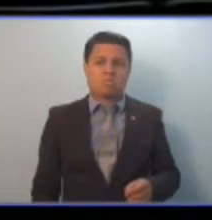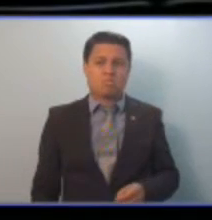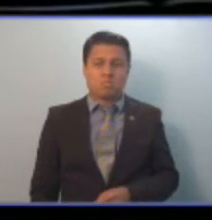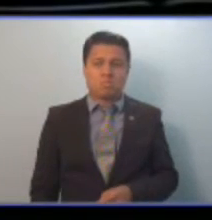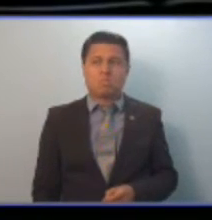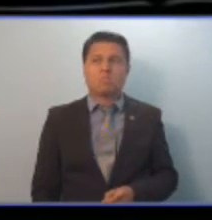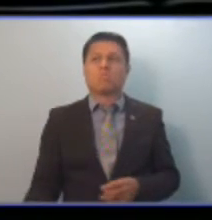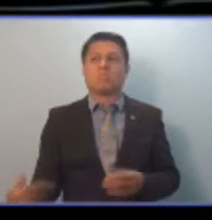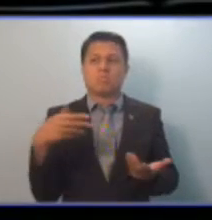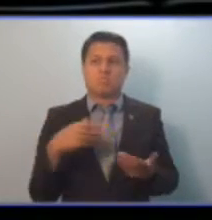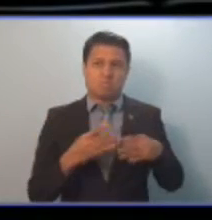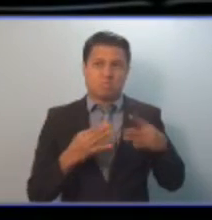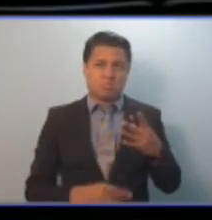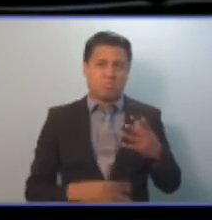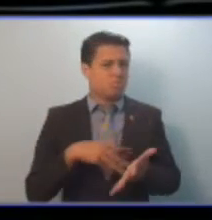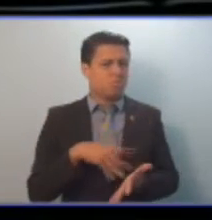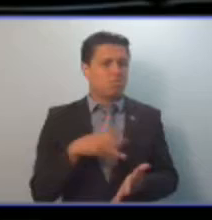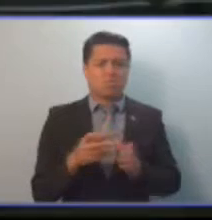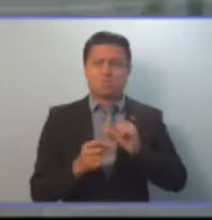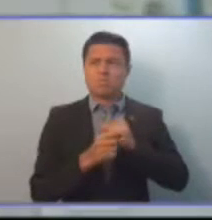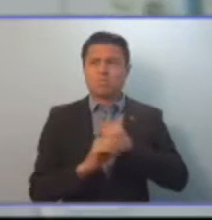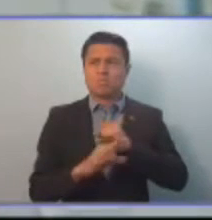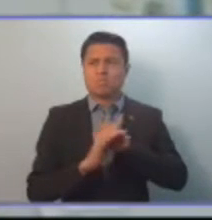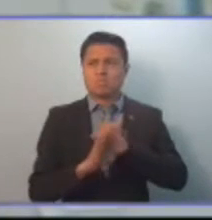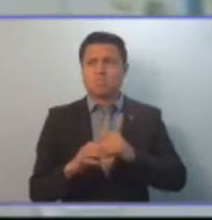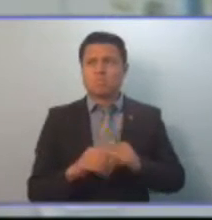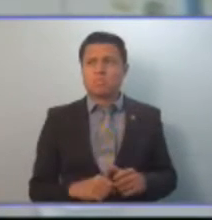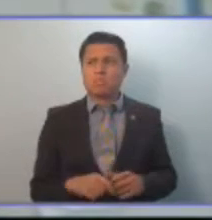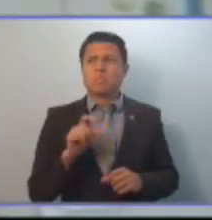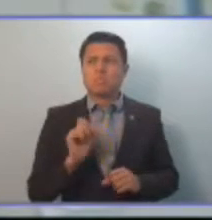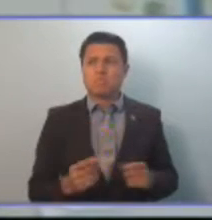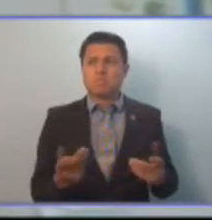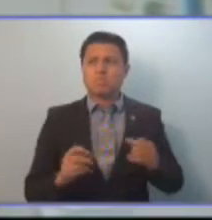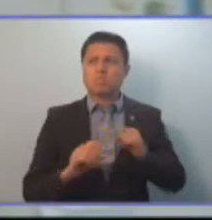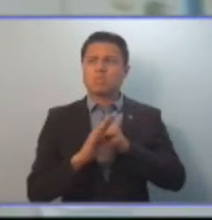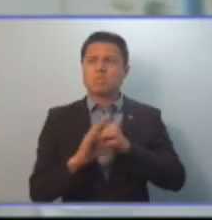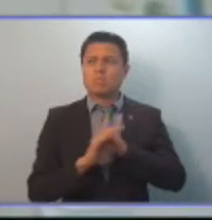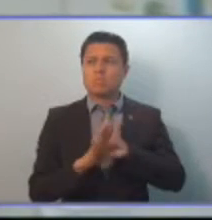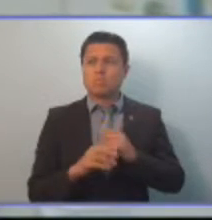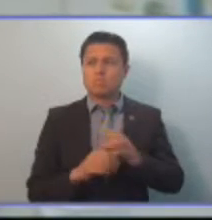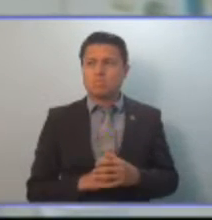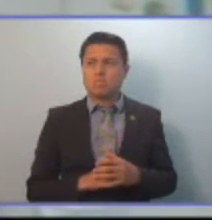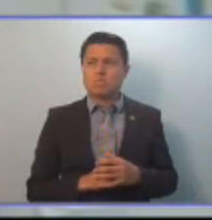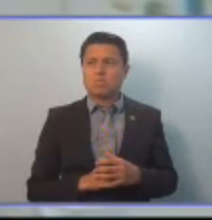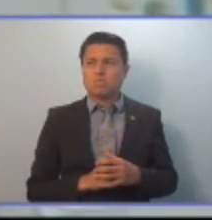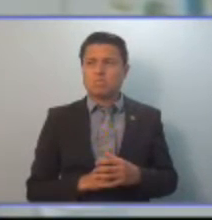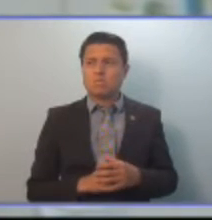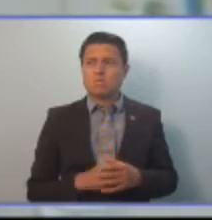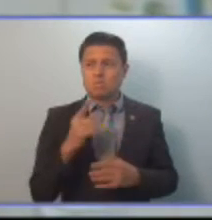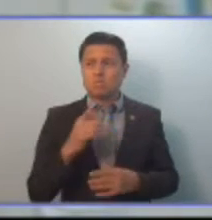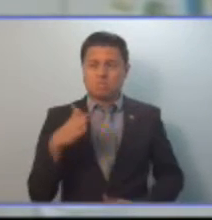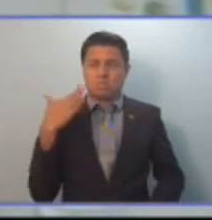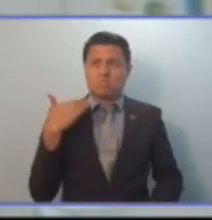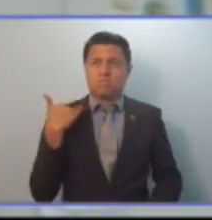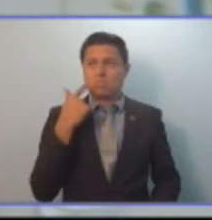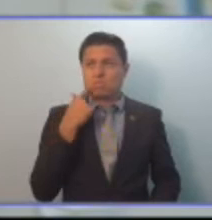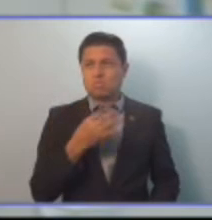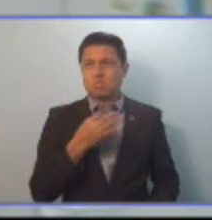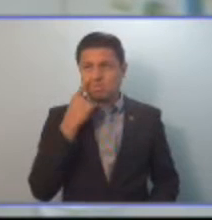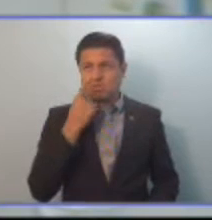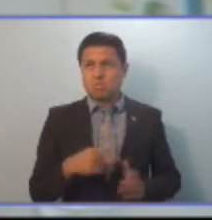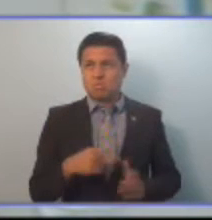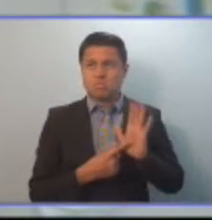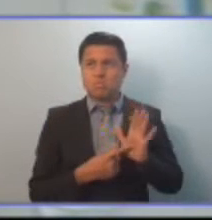del registro es público, dicen que eso sí se publicitó. Y como por experiencia lo digo